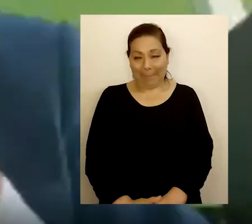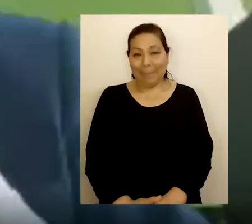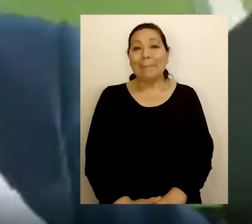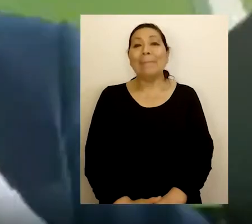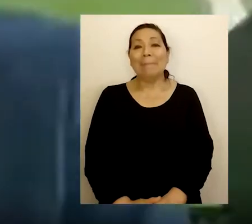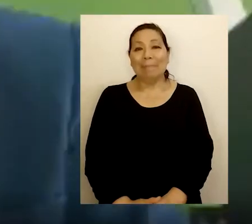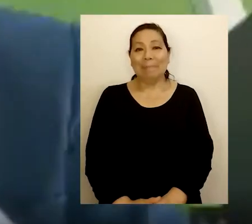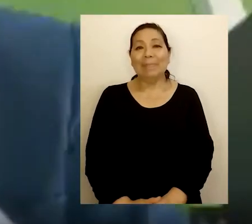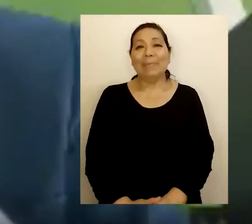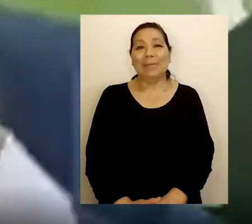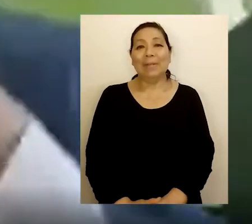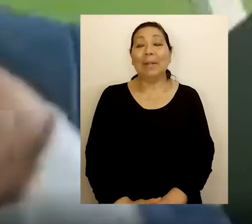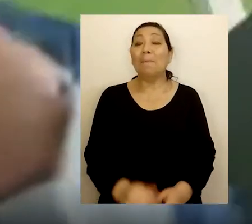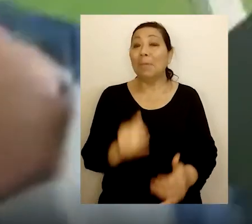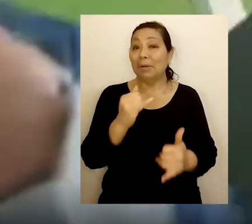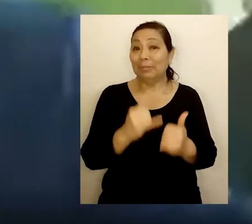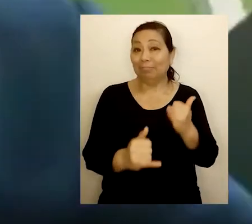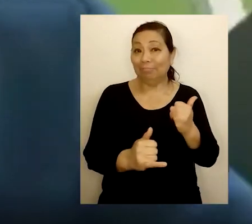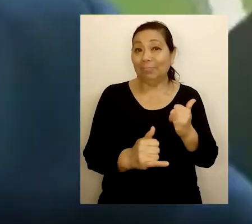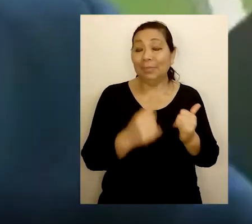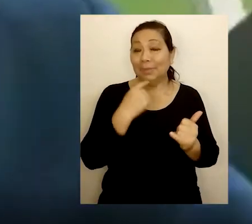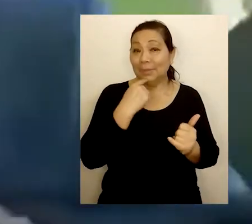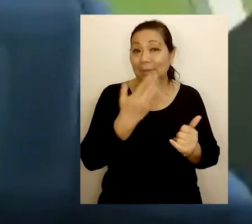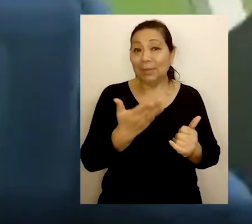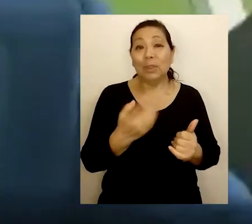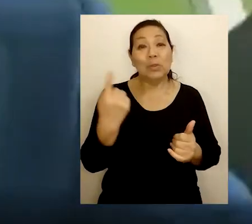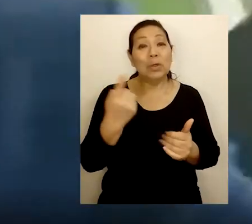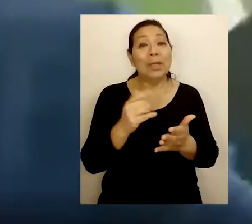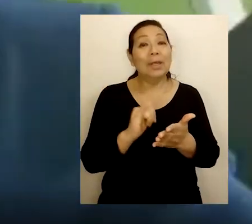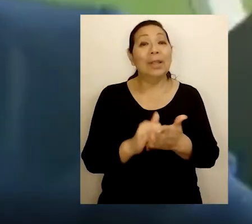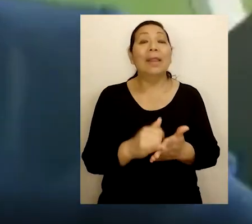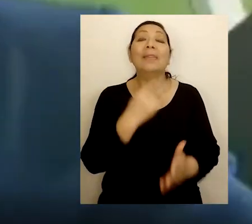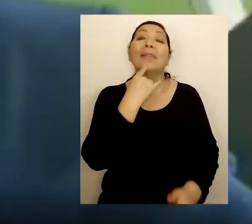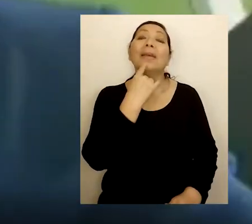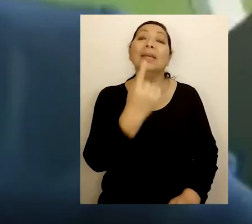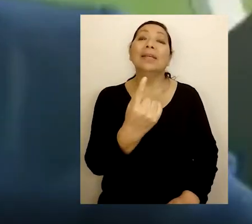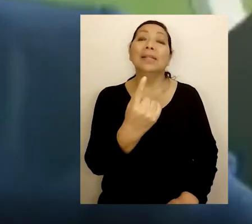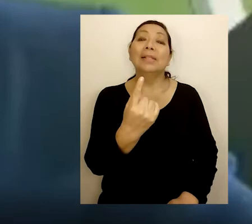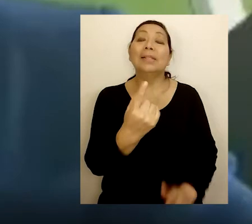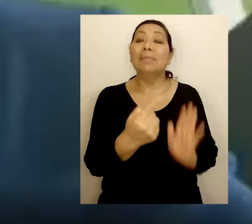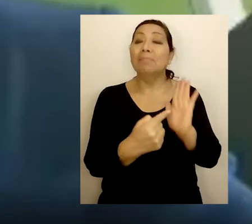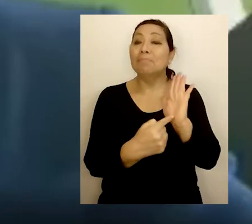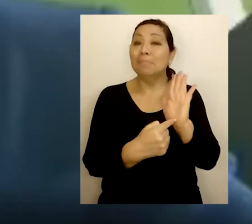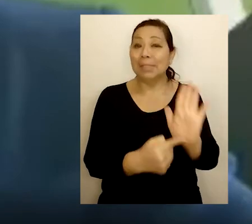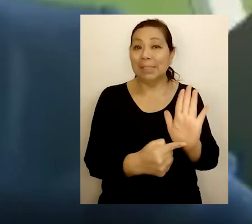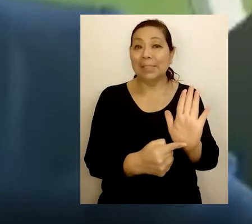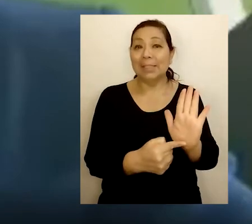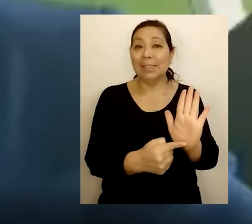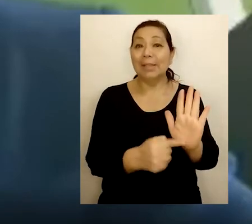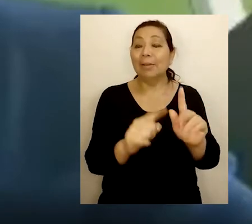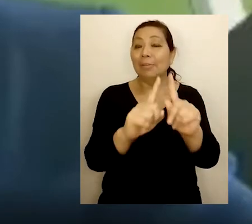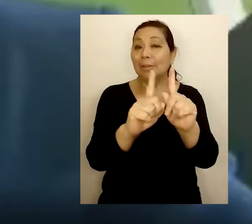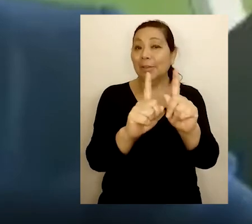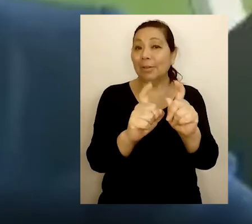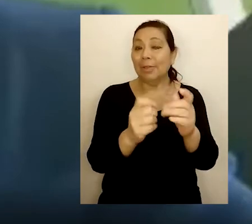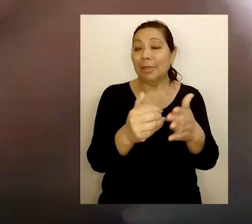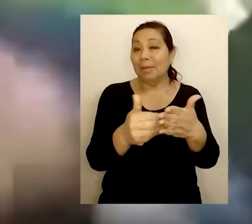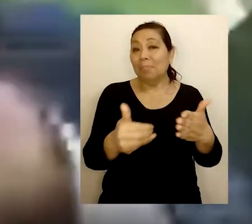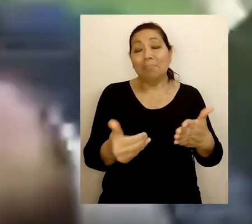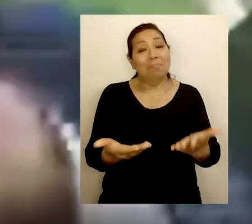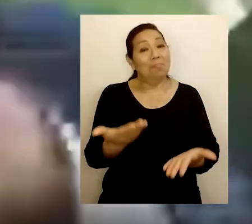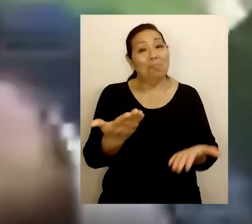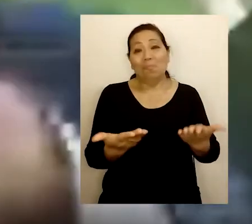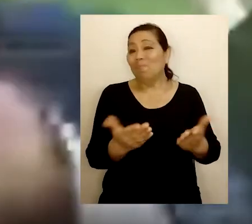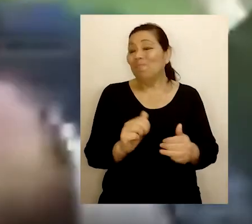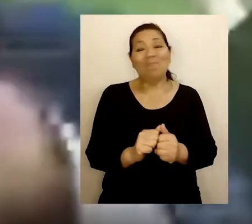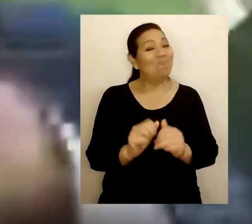Gracias, señor magistrado. Para finalizar, señor magistrado, simplemente señalar que en el presente caso se cuestiona un aspecto que en realidad